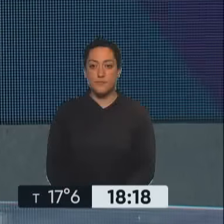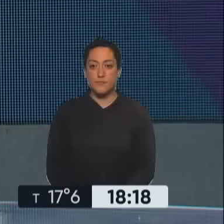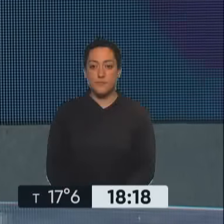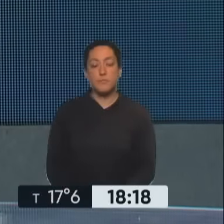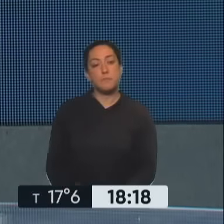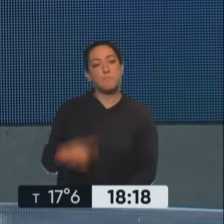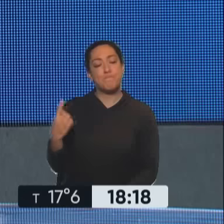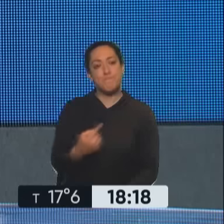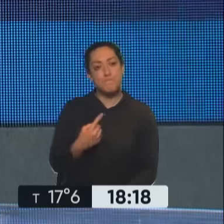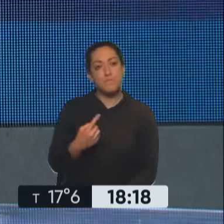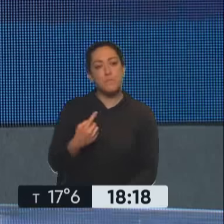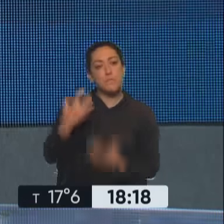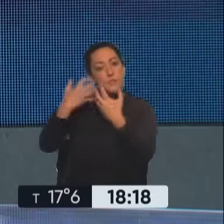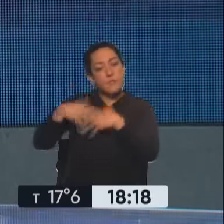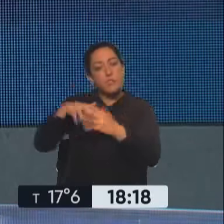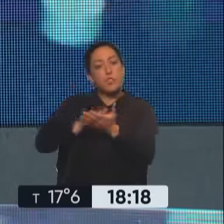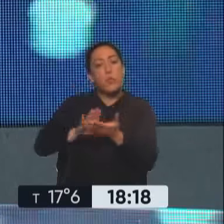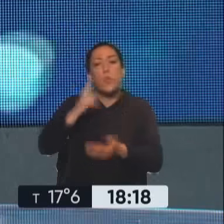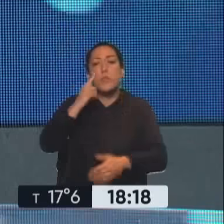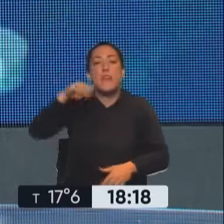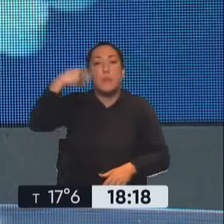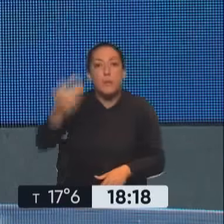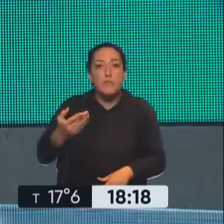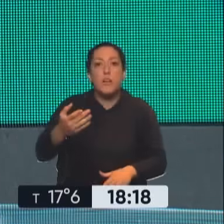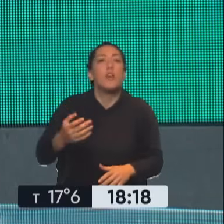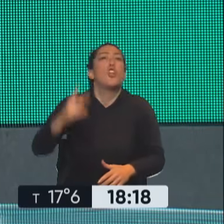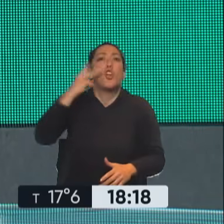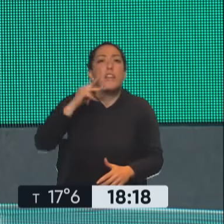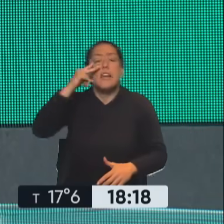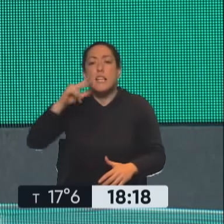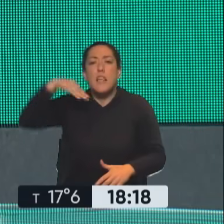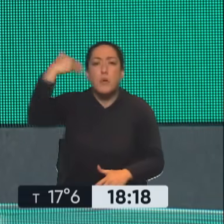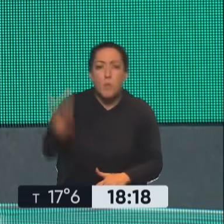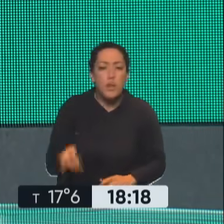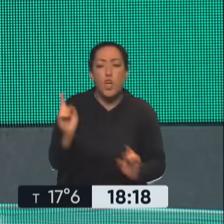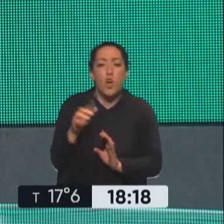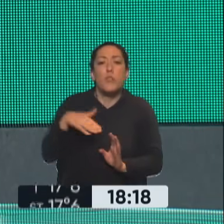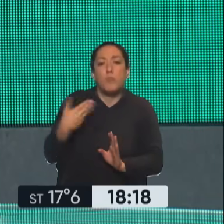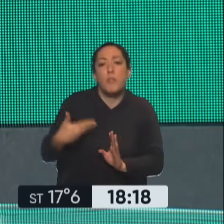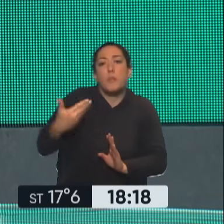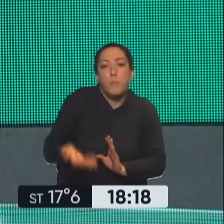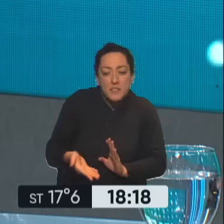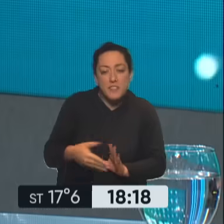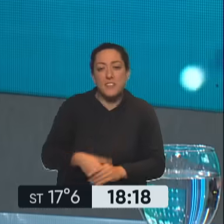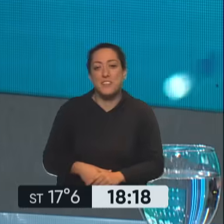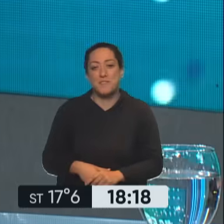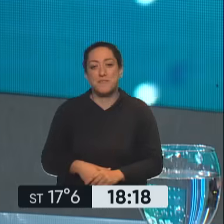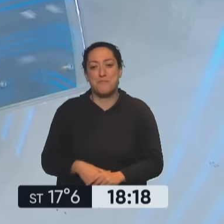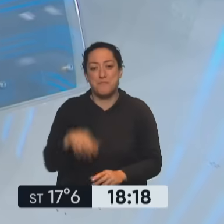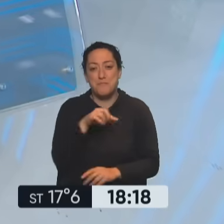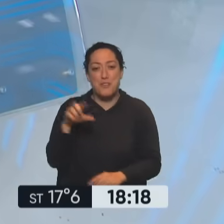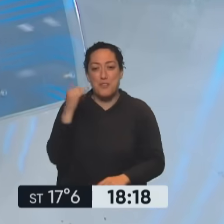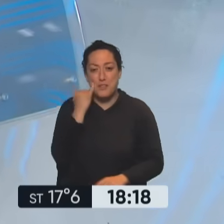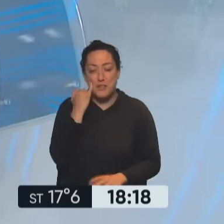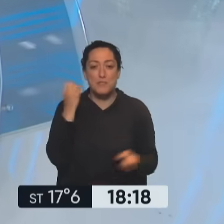Venimos pensando el día después, no el diario del lunes, el día del después del después, después del después. ¿Qué haces, Poli? ¿Cómo va? Buenas tardes. Bien.